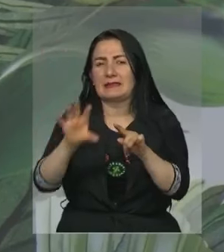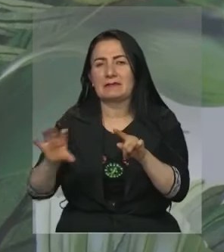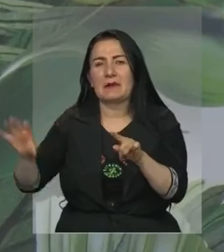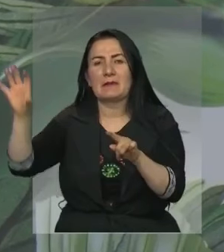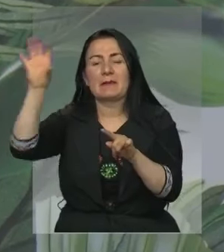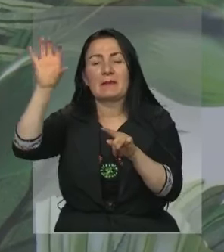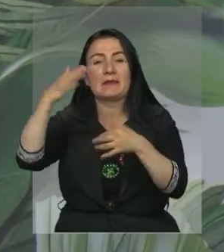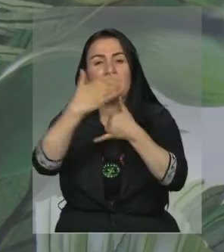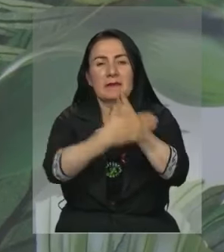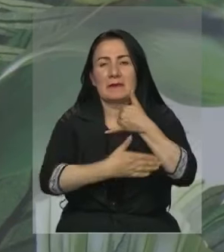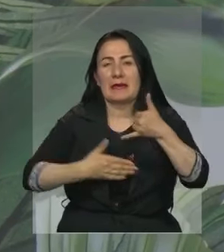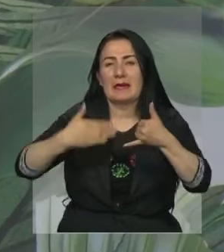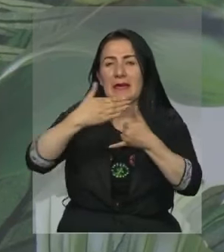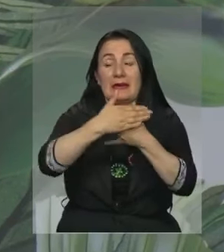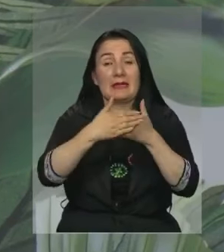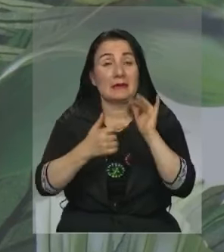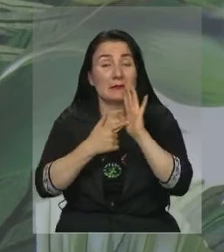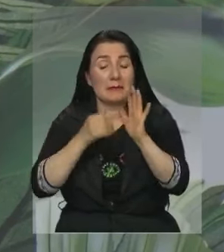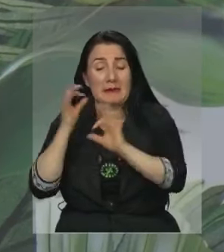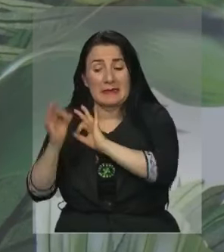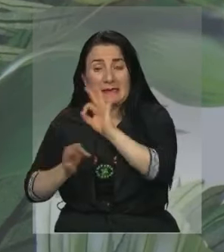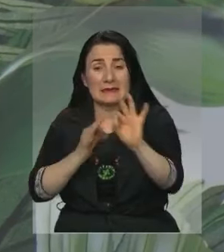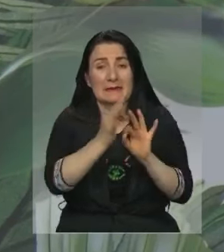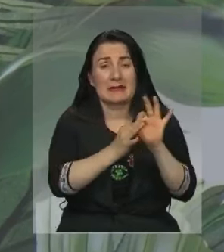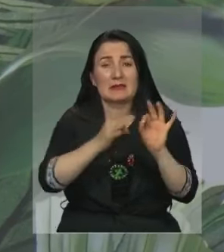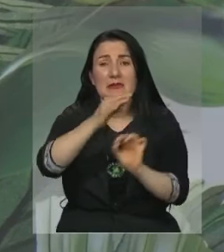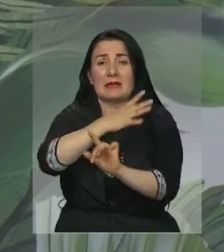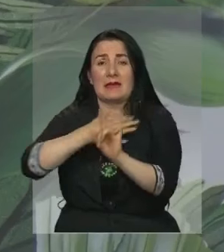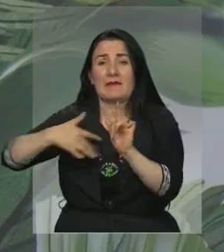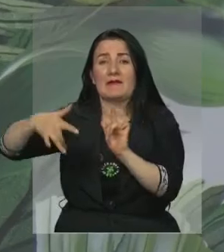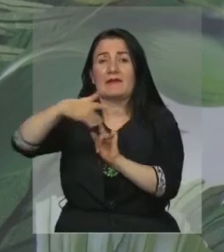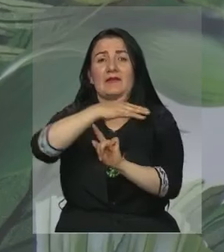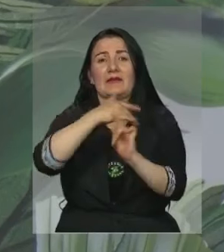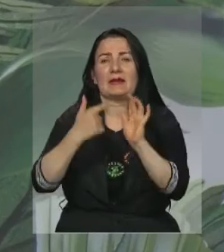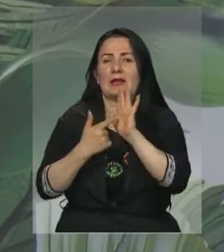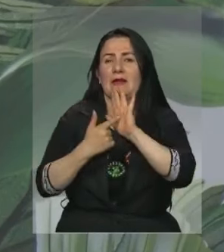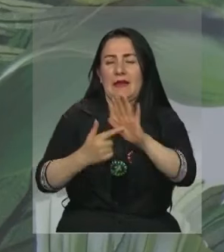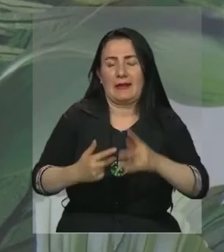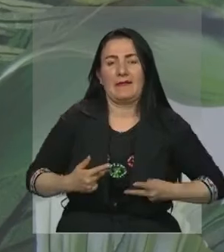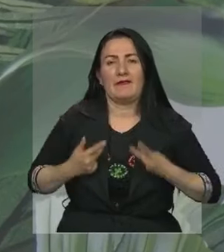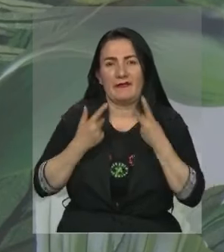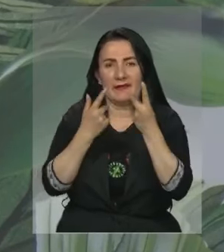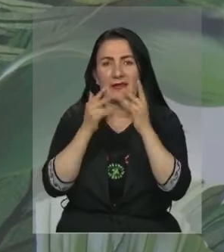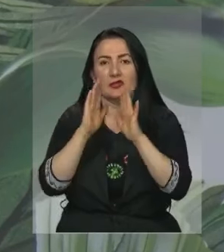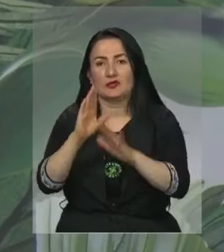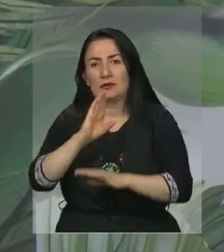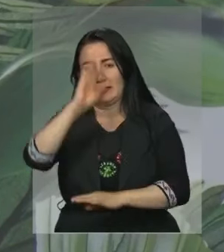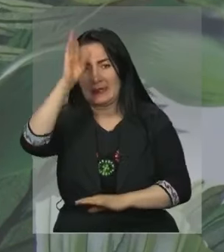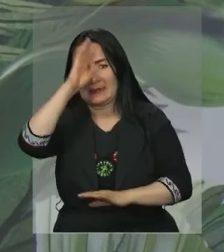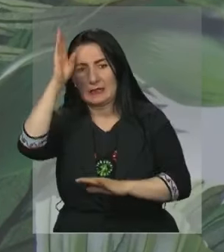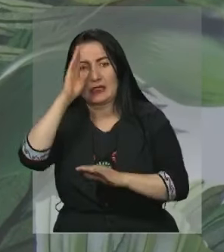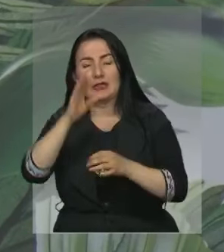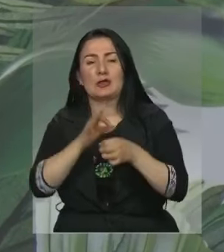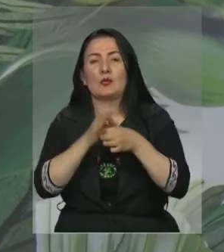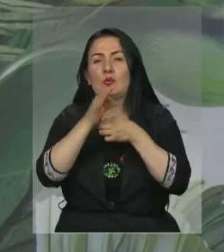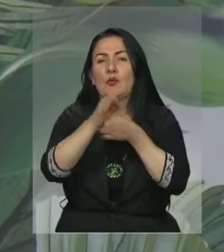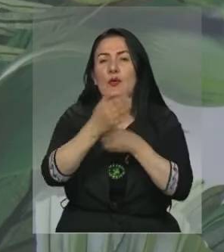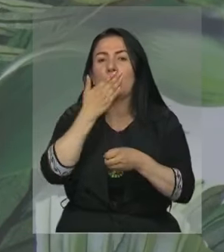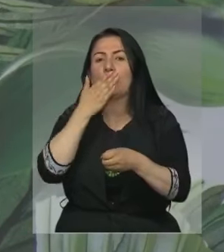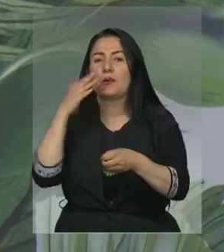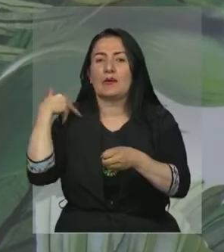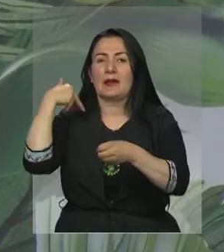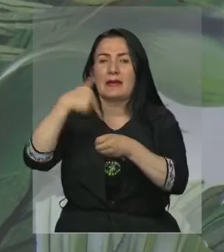país y temas que van desde la preservación del medio ambiente y de los modos de vida tradicionales, como de los pueblos